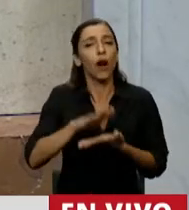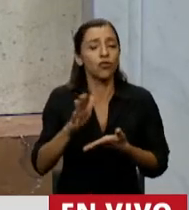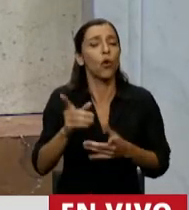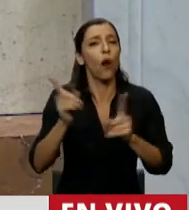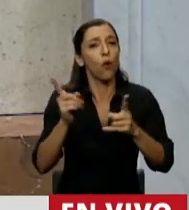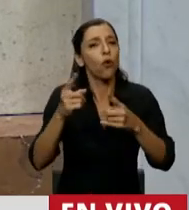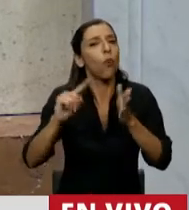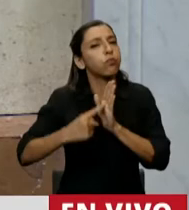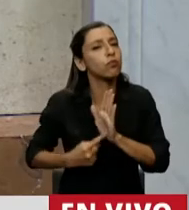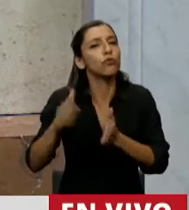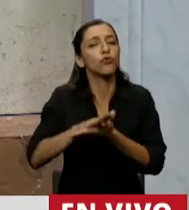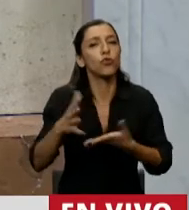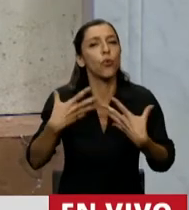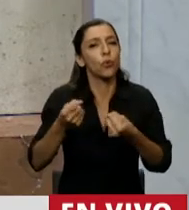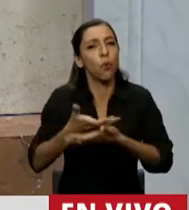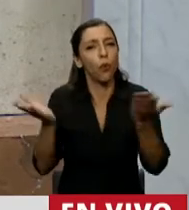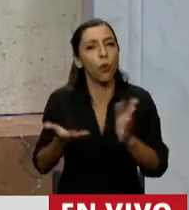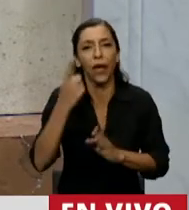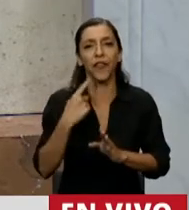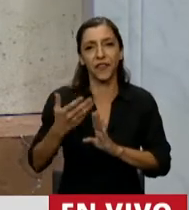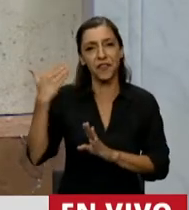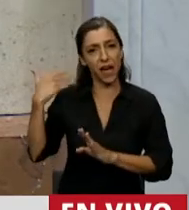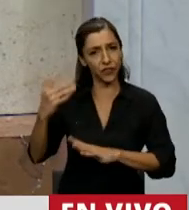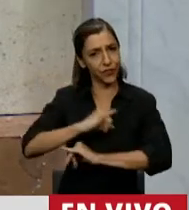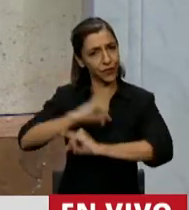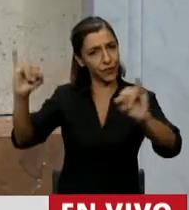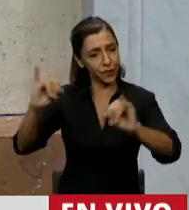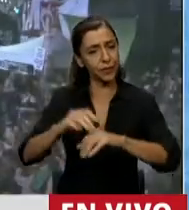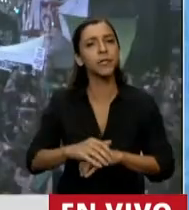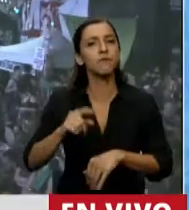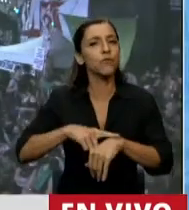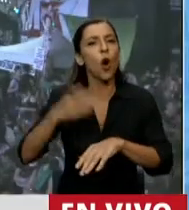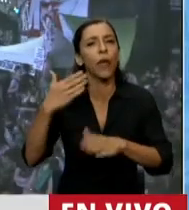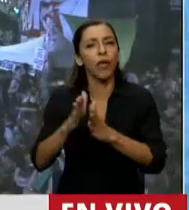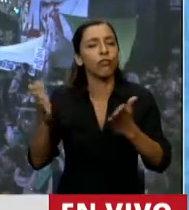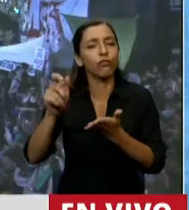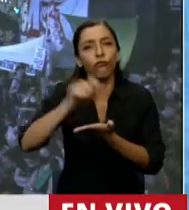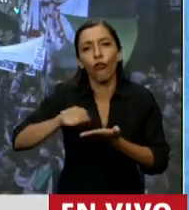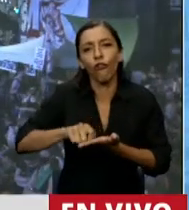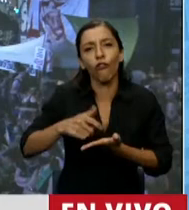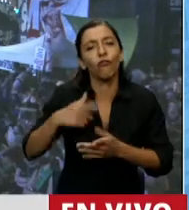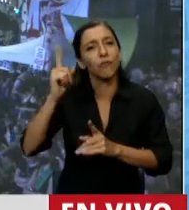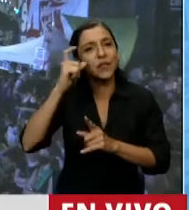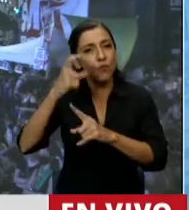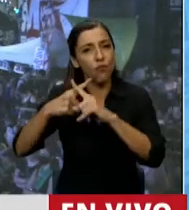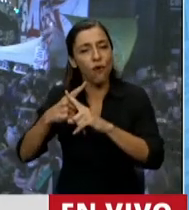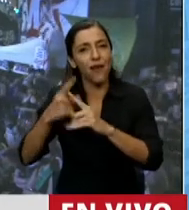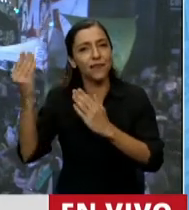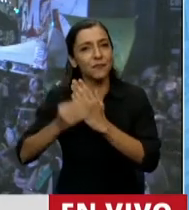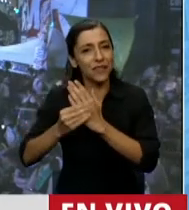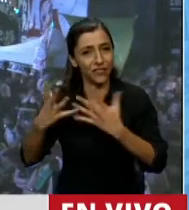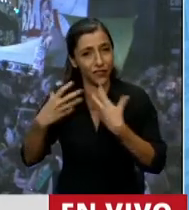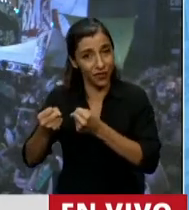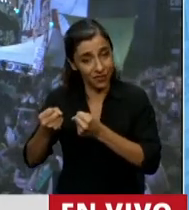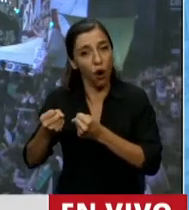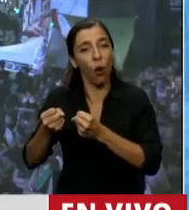que fueron publicados hace unos días atrás en una nota que escribiera el exministro de